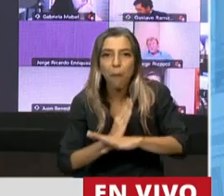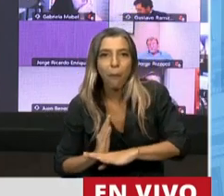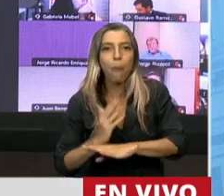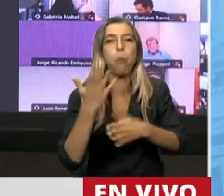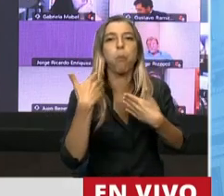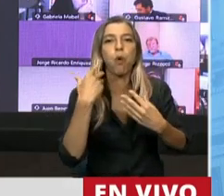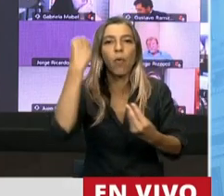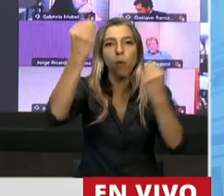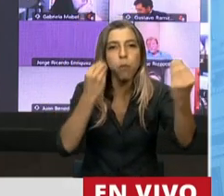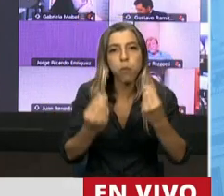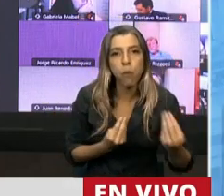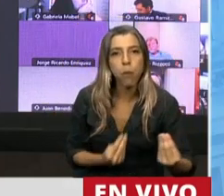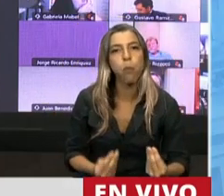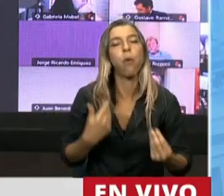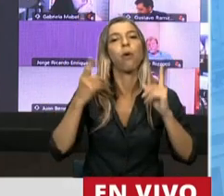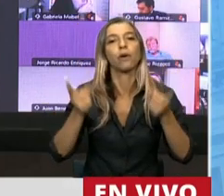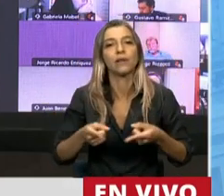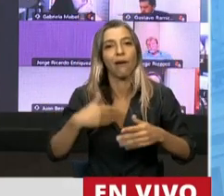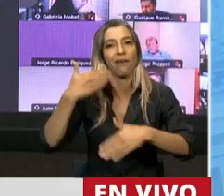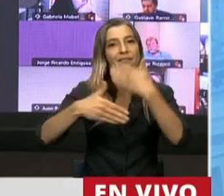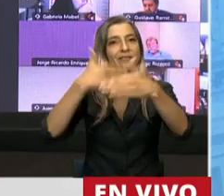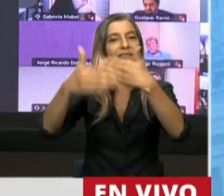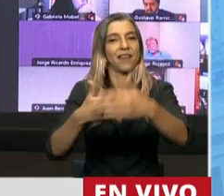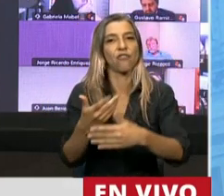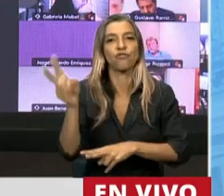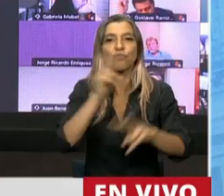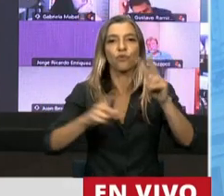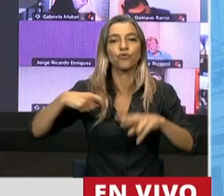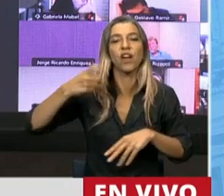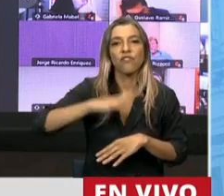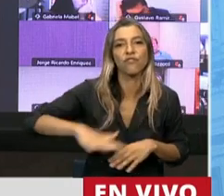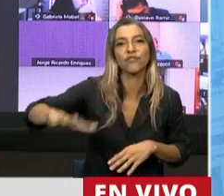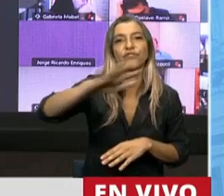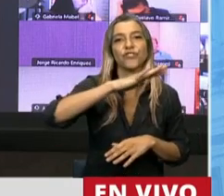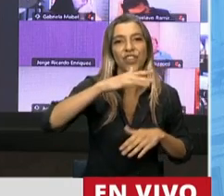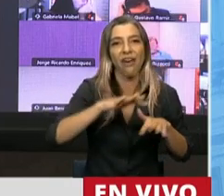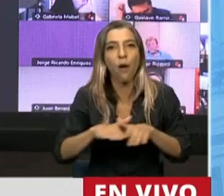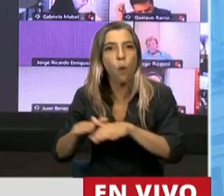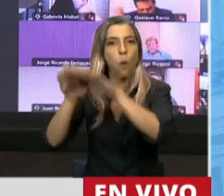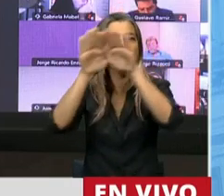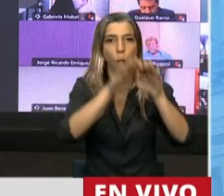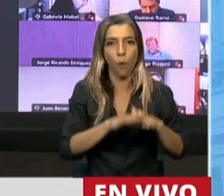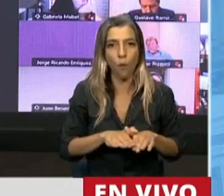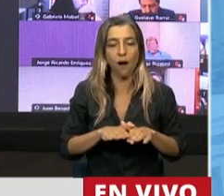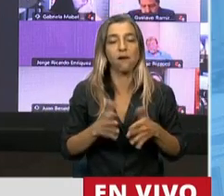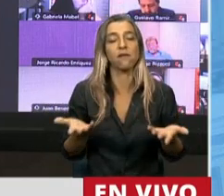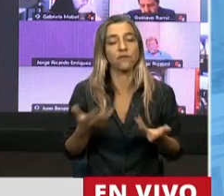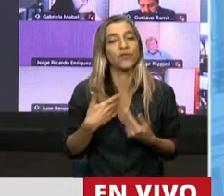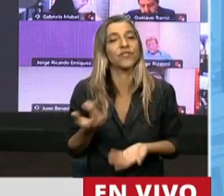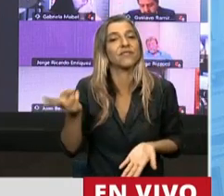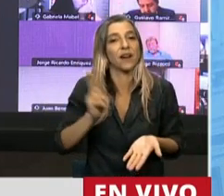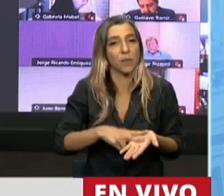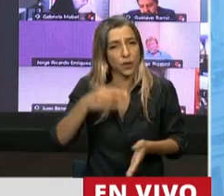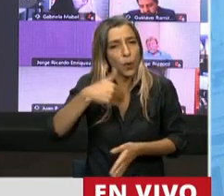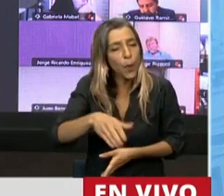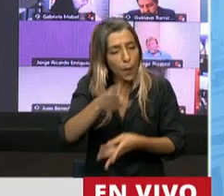verdadera transformación de las estructuras políticas y sociales. Vuelvo a repetir y termino con esto, señor